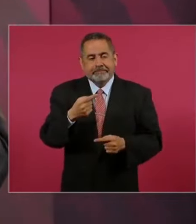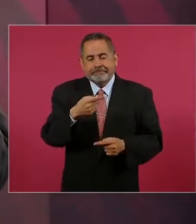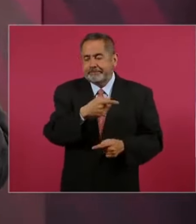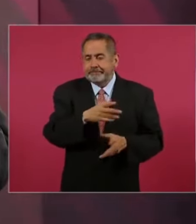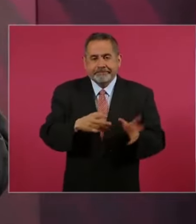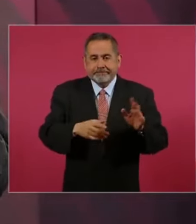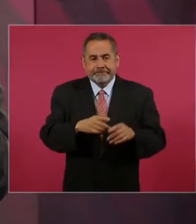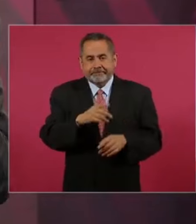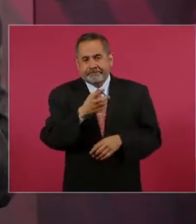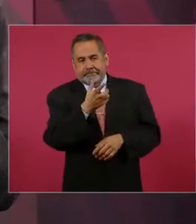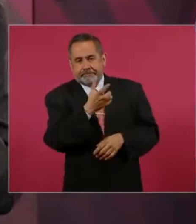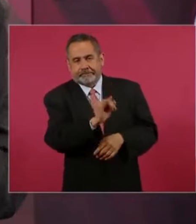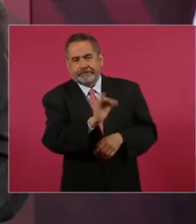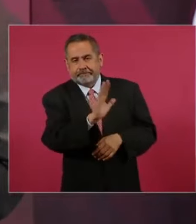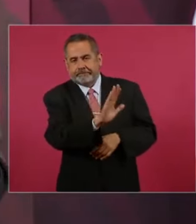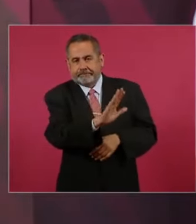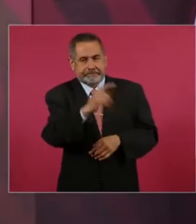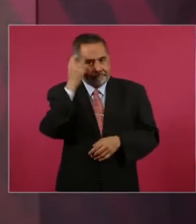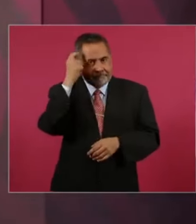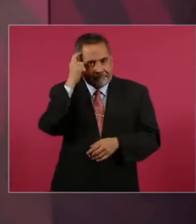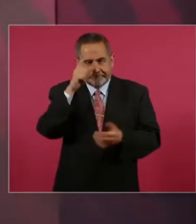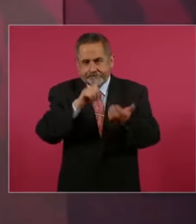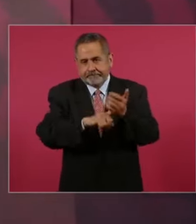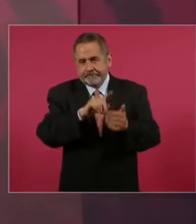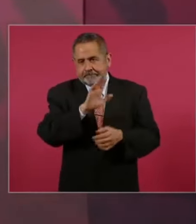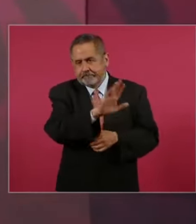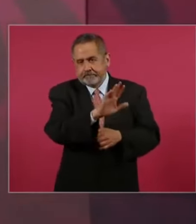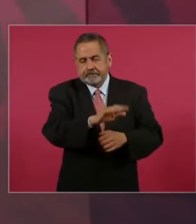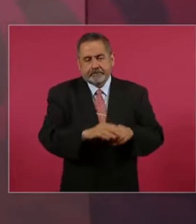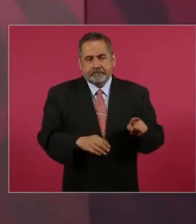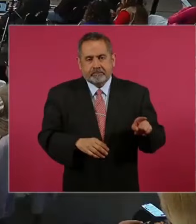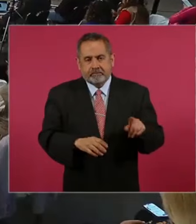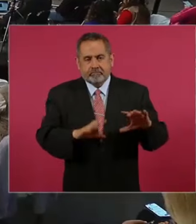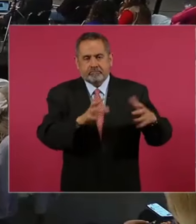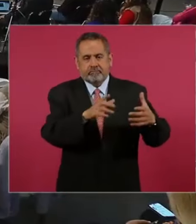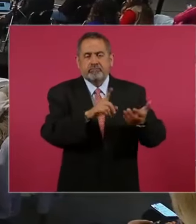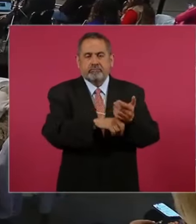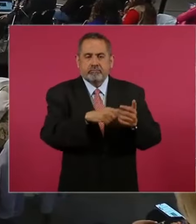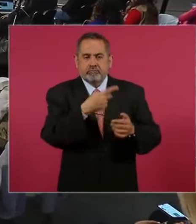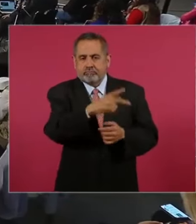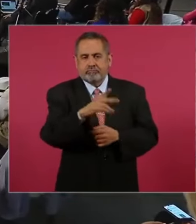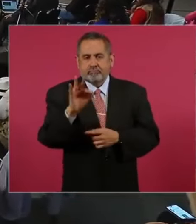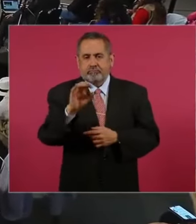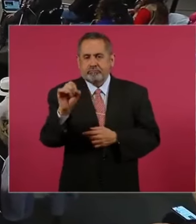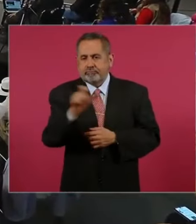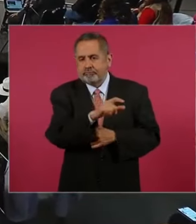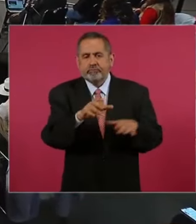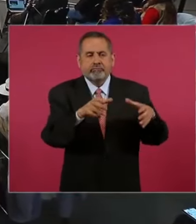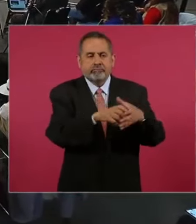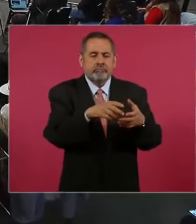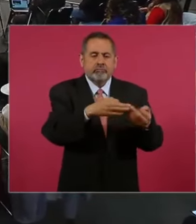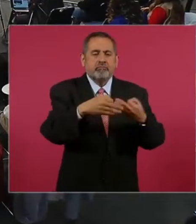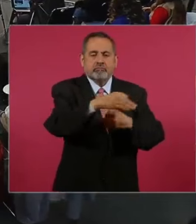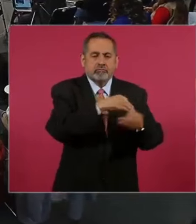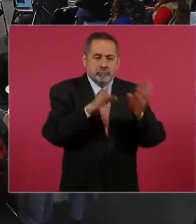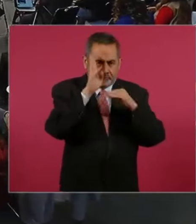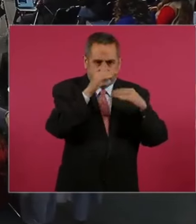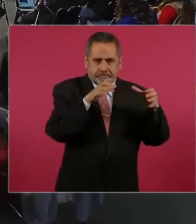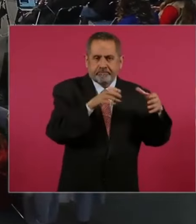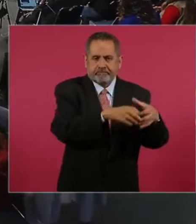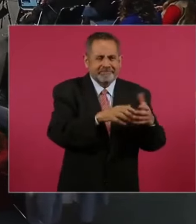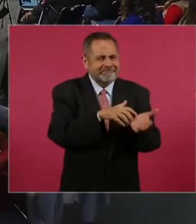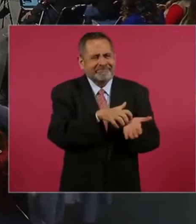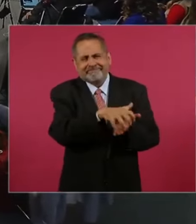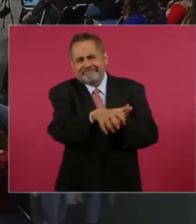cercano a su pensamiento, pero no solo al pensamiento de Fox, al pensamiento de los conservadores, que